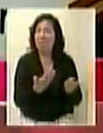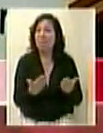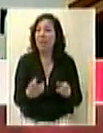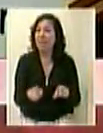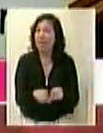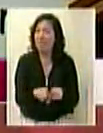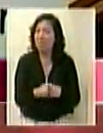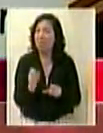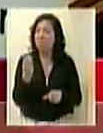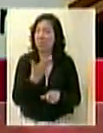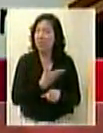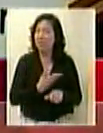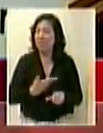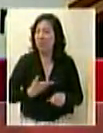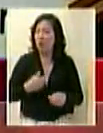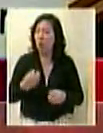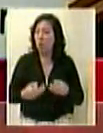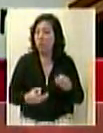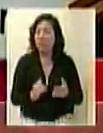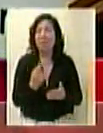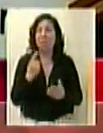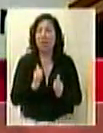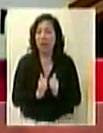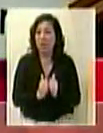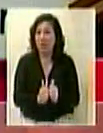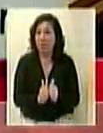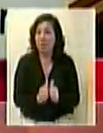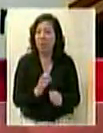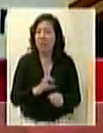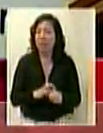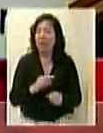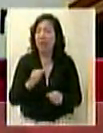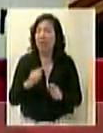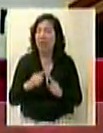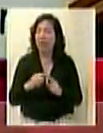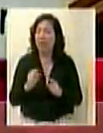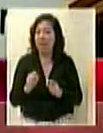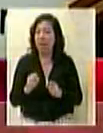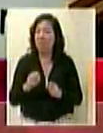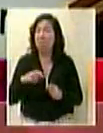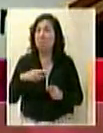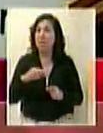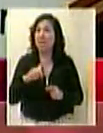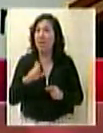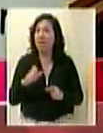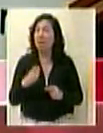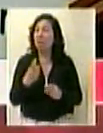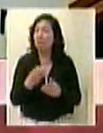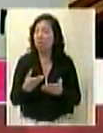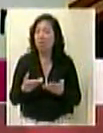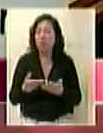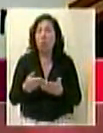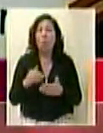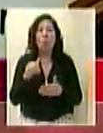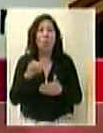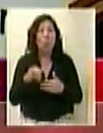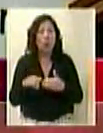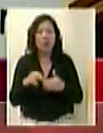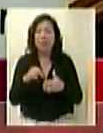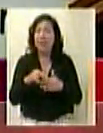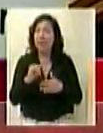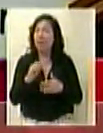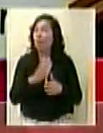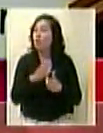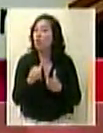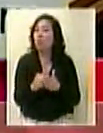invitado también a la viceministra de Justicia que nos acompaña, la doctora Greta Minaya, integrante también del Jurado Nacional de Elecciones, IDEA, IRI